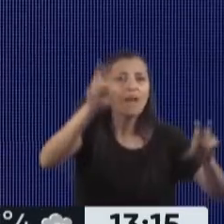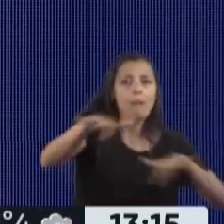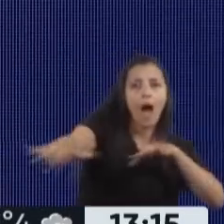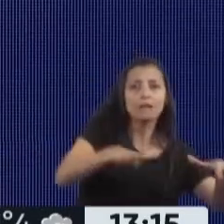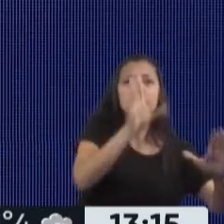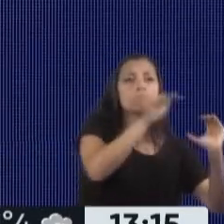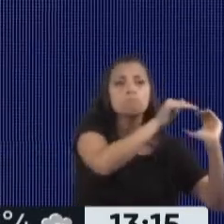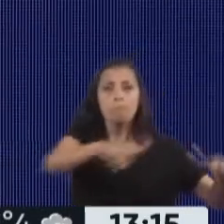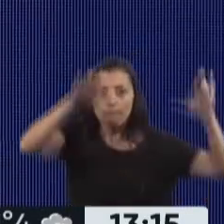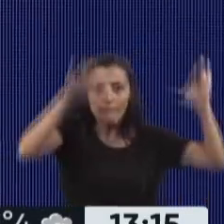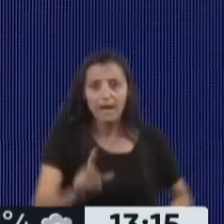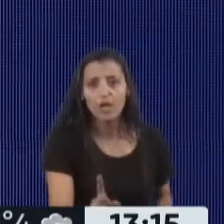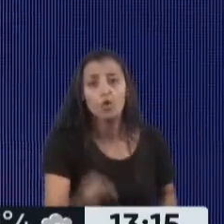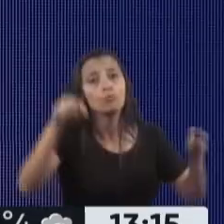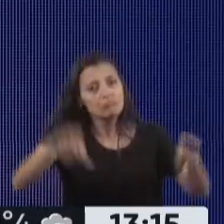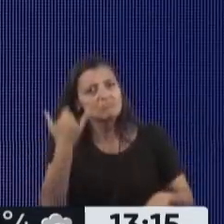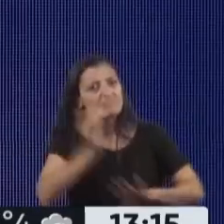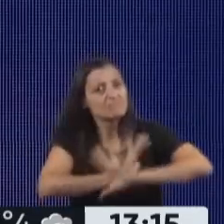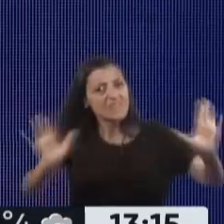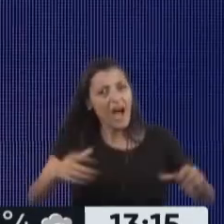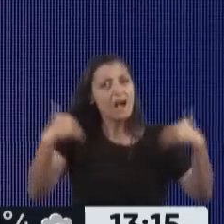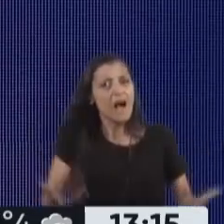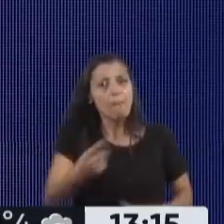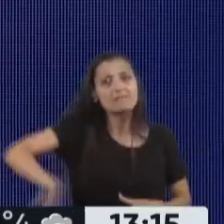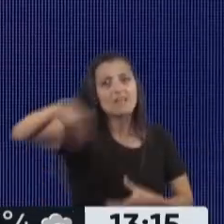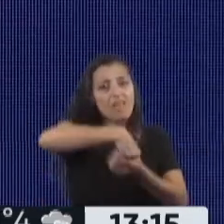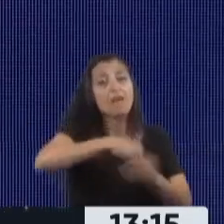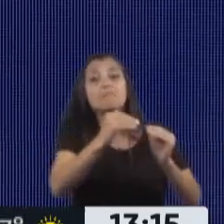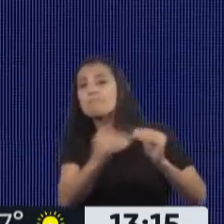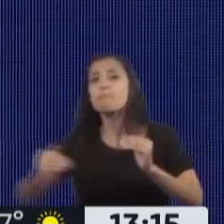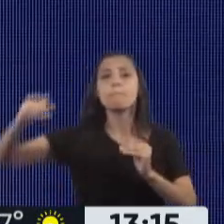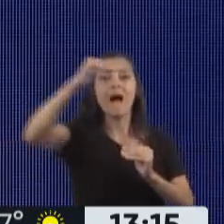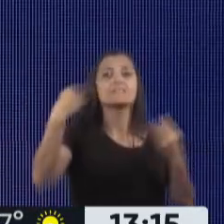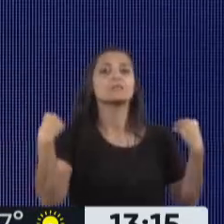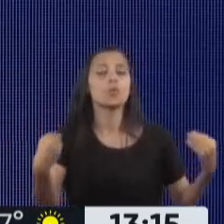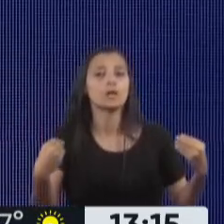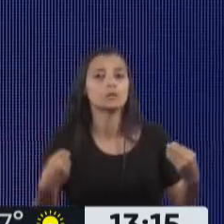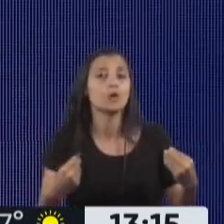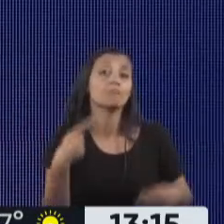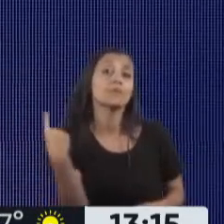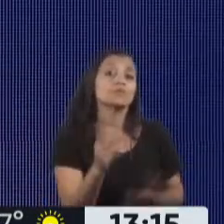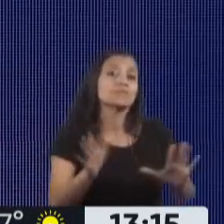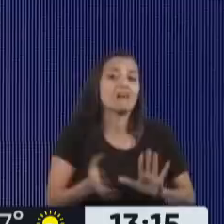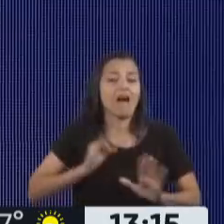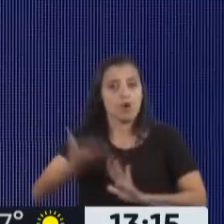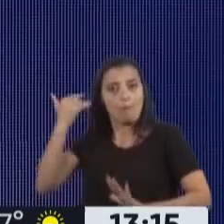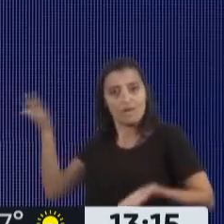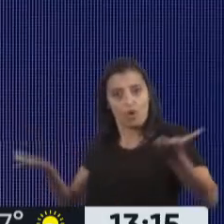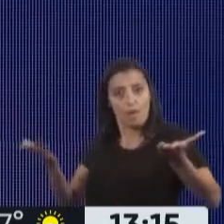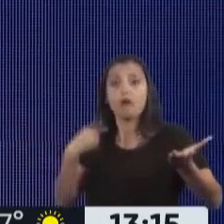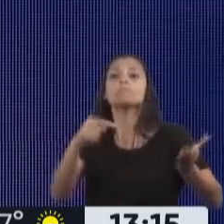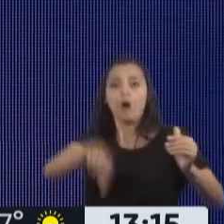ya la utilización de la capacidad instalada ya está por encima de lo que teníamos el año pasado.